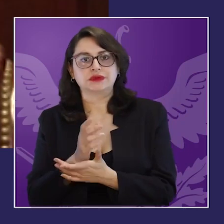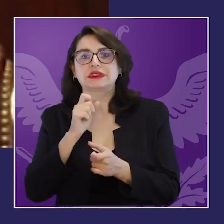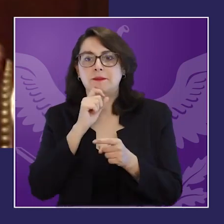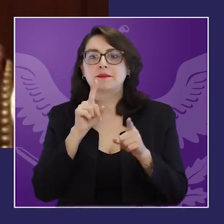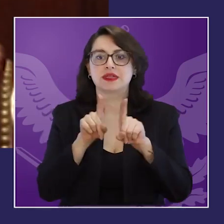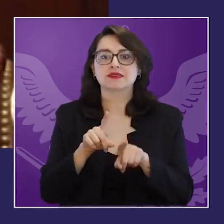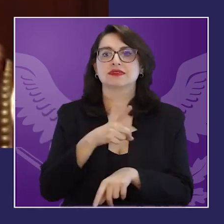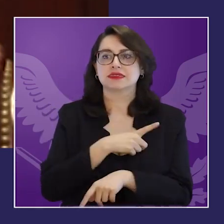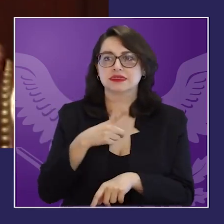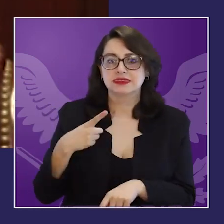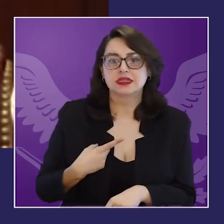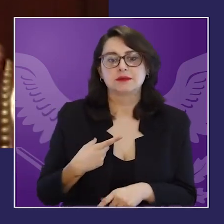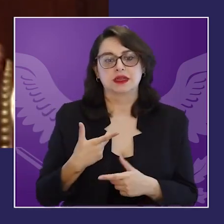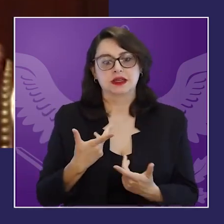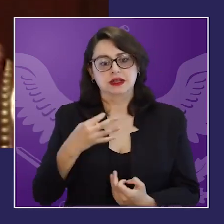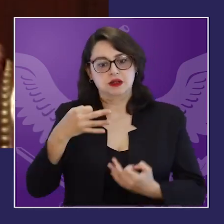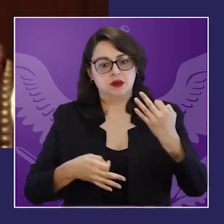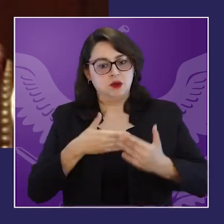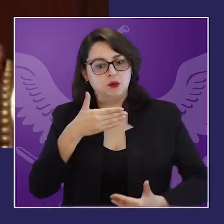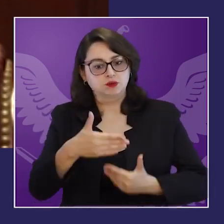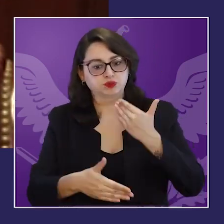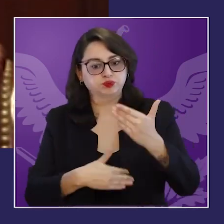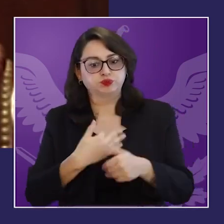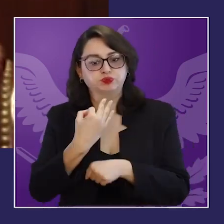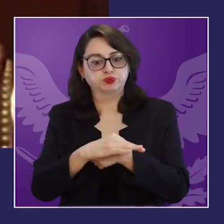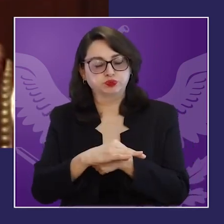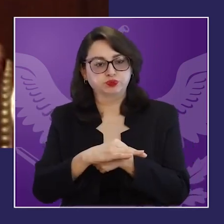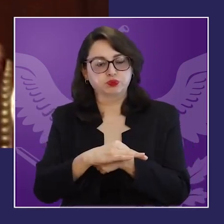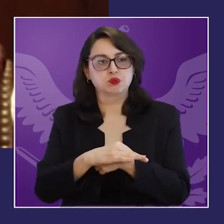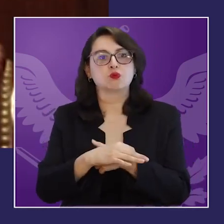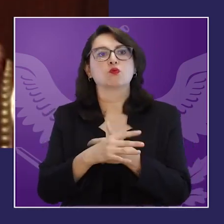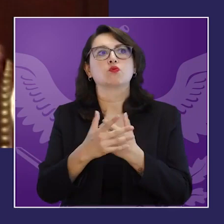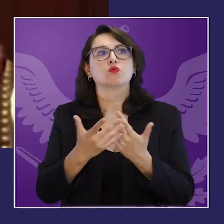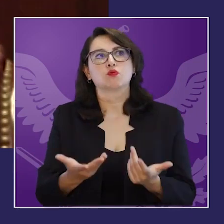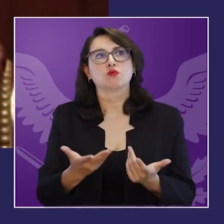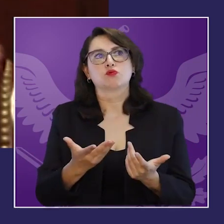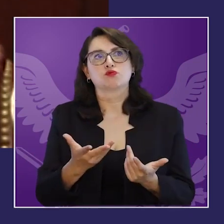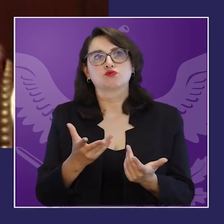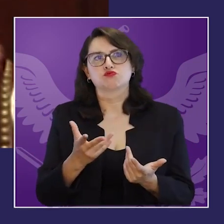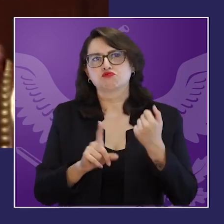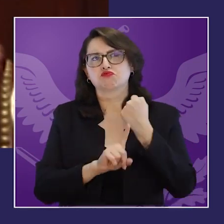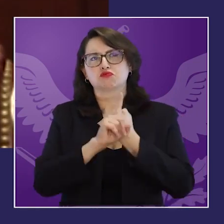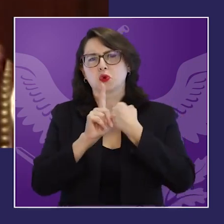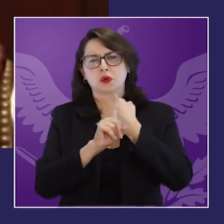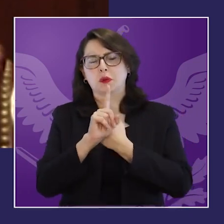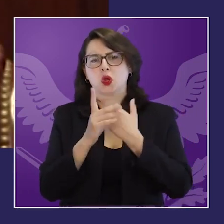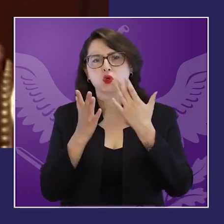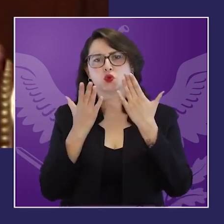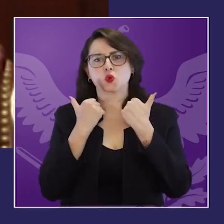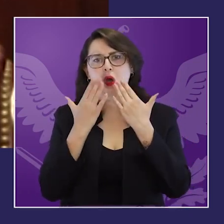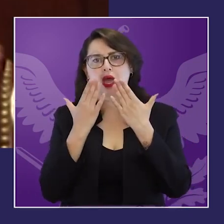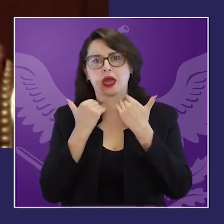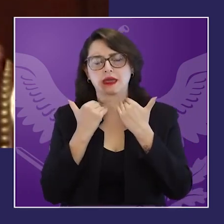nos sea exigible solamente a las mujeres, con una cosa muy importante que también se aprende del proceso transicional y